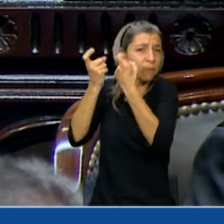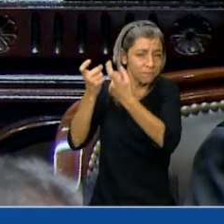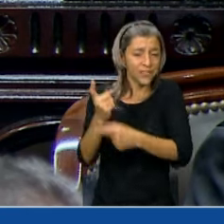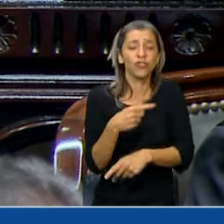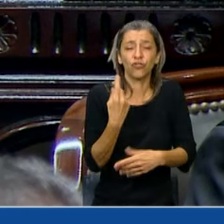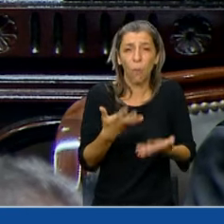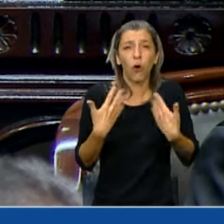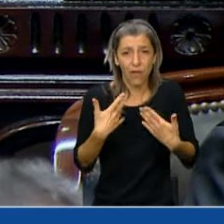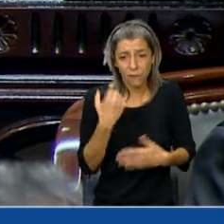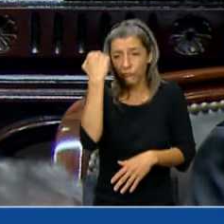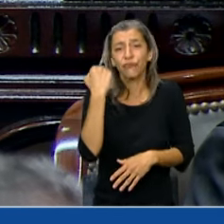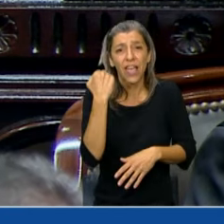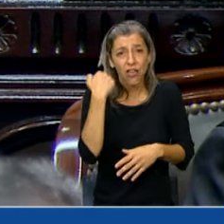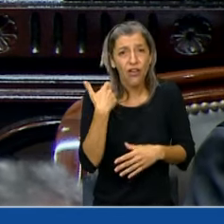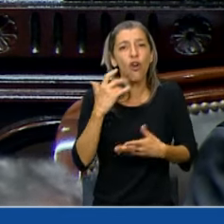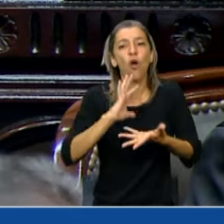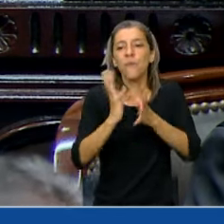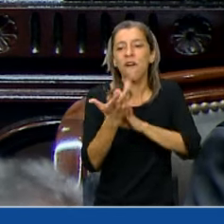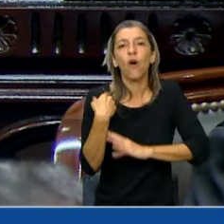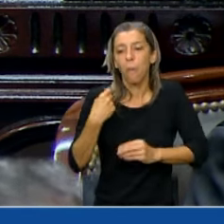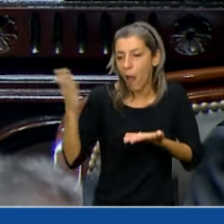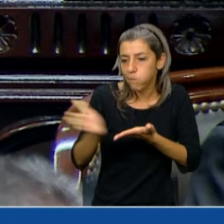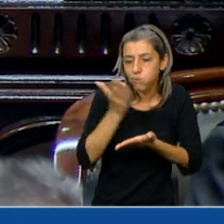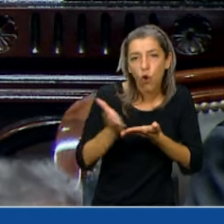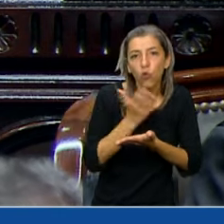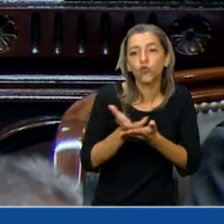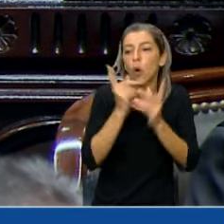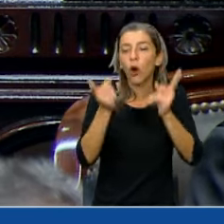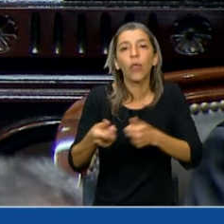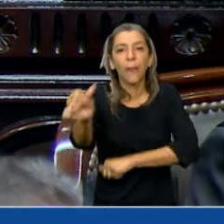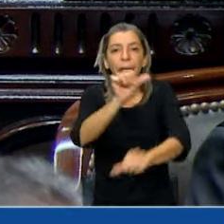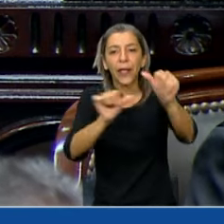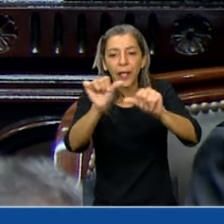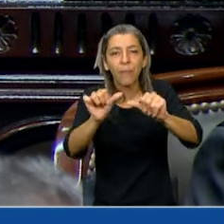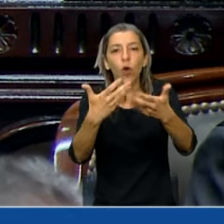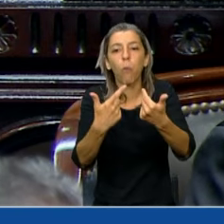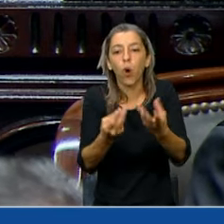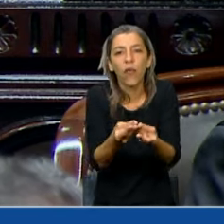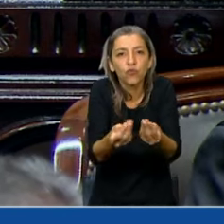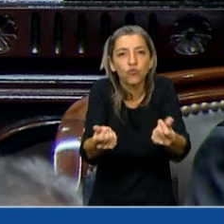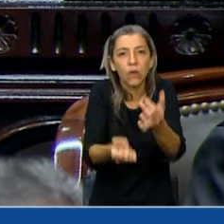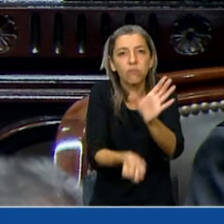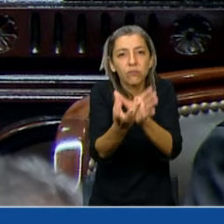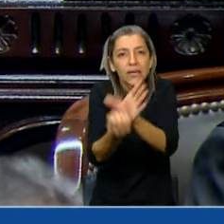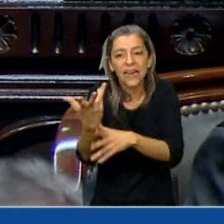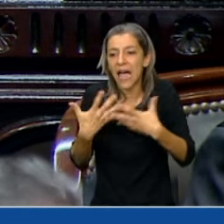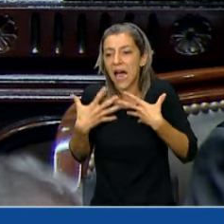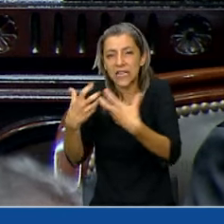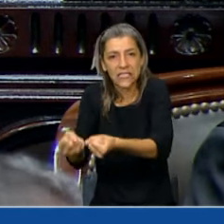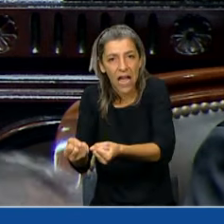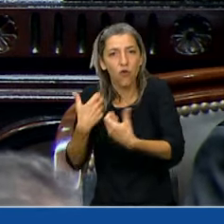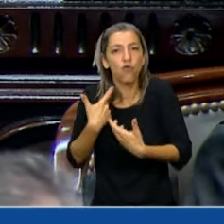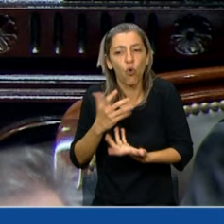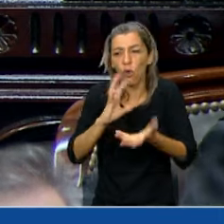bioeconomía que incluye la producción alimentaria pero también a sectores de la industria química de materiales de energía de salud la economía del